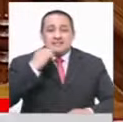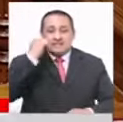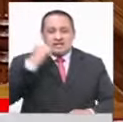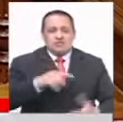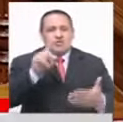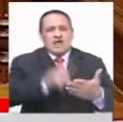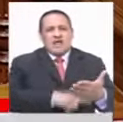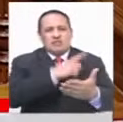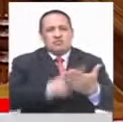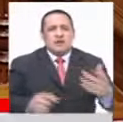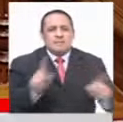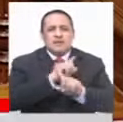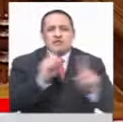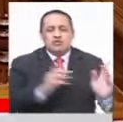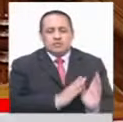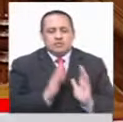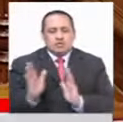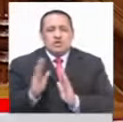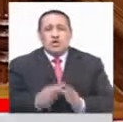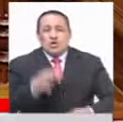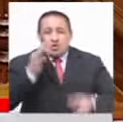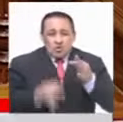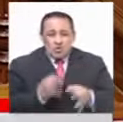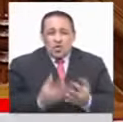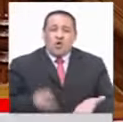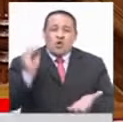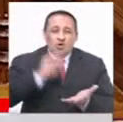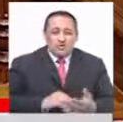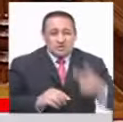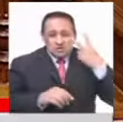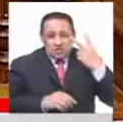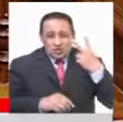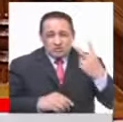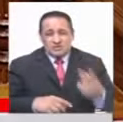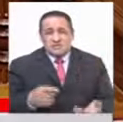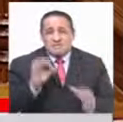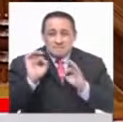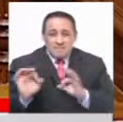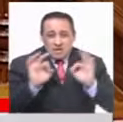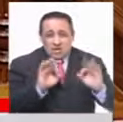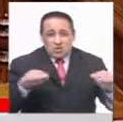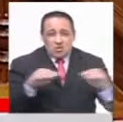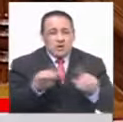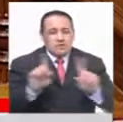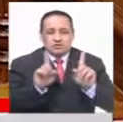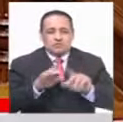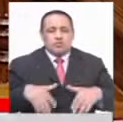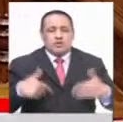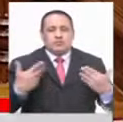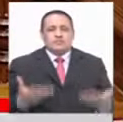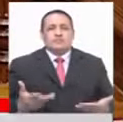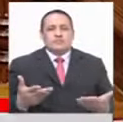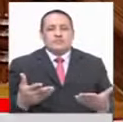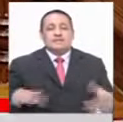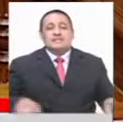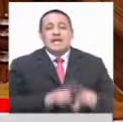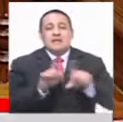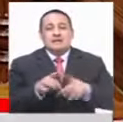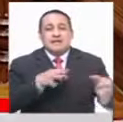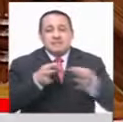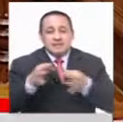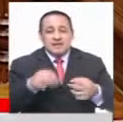a no ser procesado y juzgado 2 veces por un mismo hecho. Segundo, se relata hechos